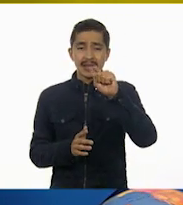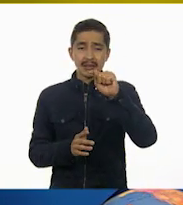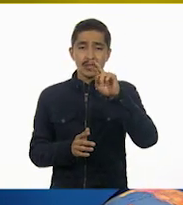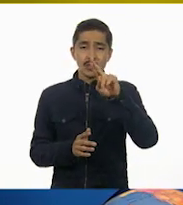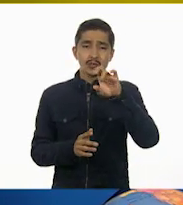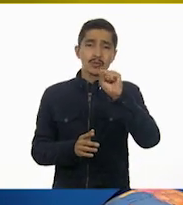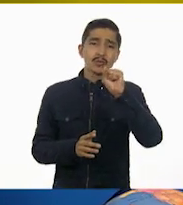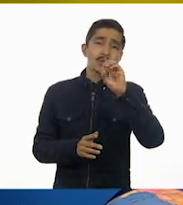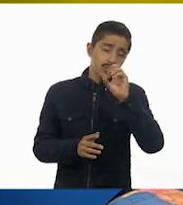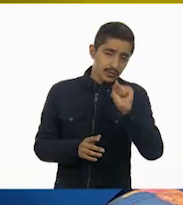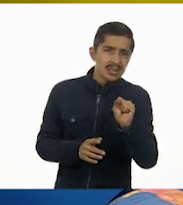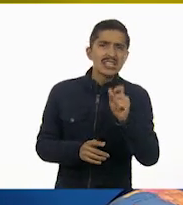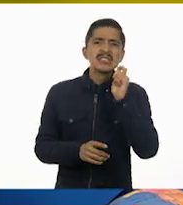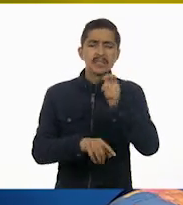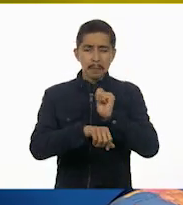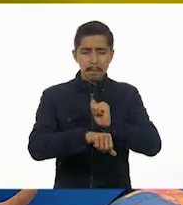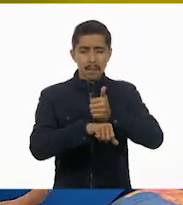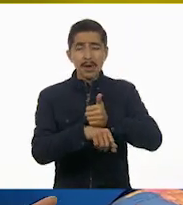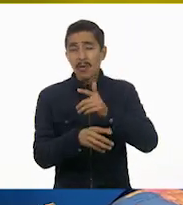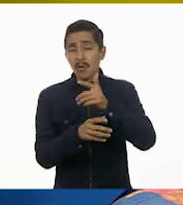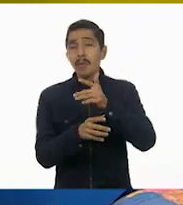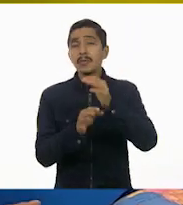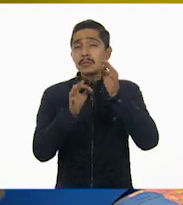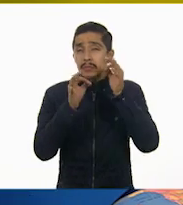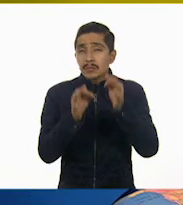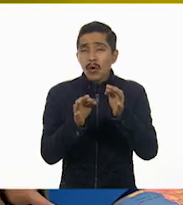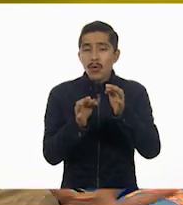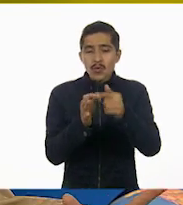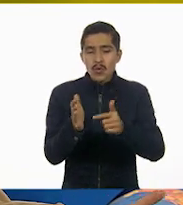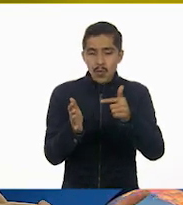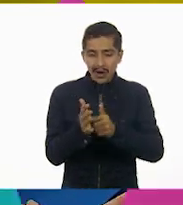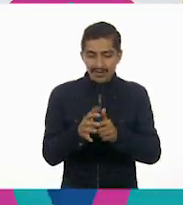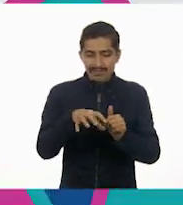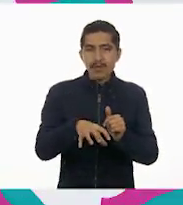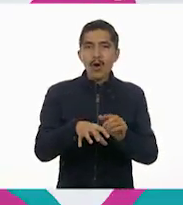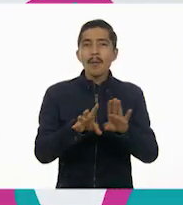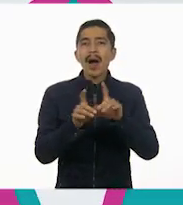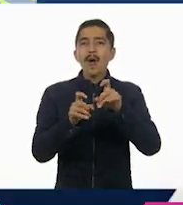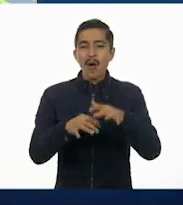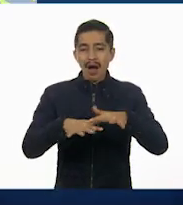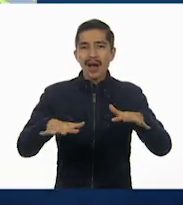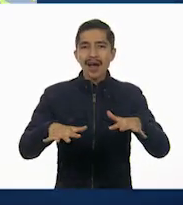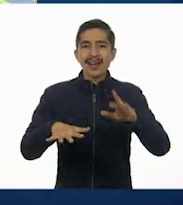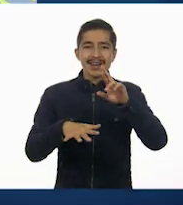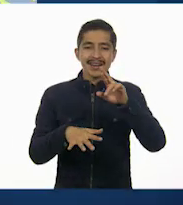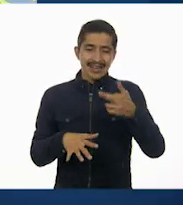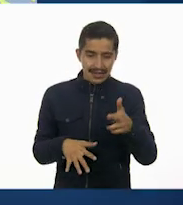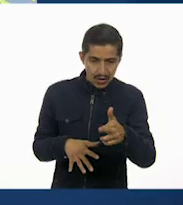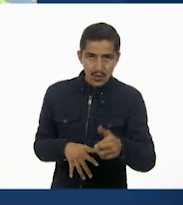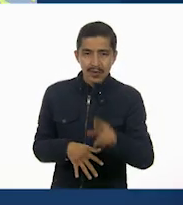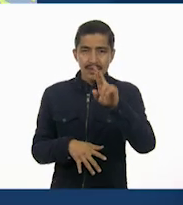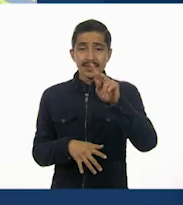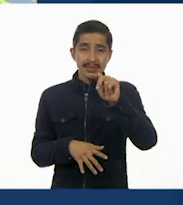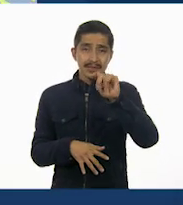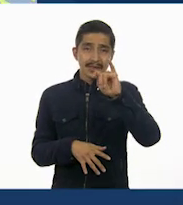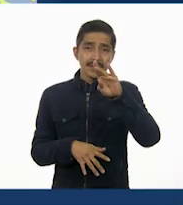del Neolítico, se asentaron en un espacio delimitado por cuerpos de agua, el río Tíber y el mar